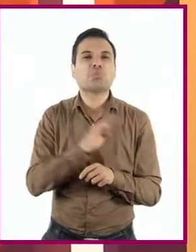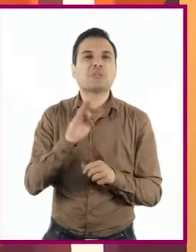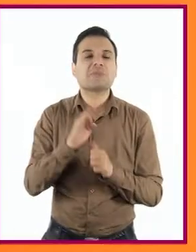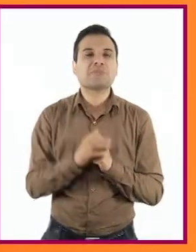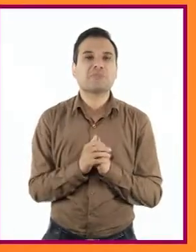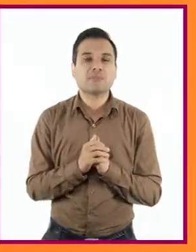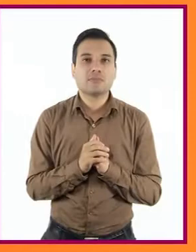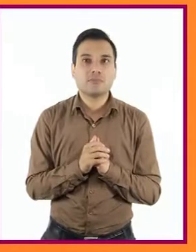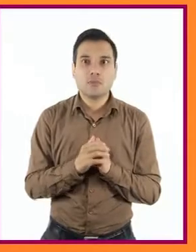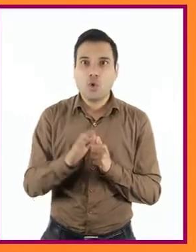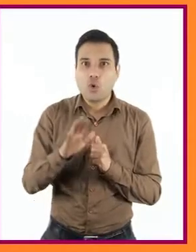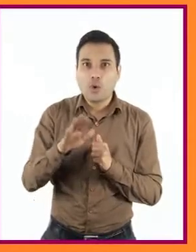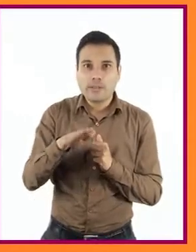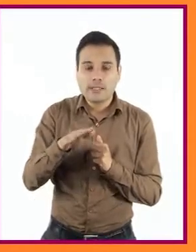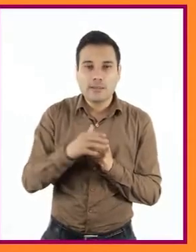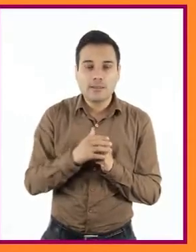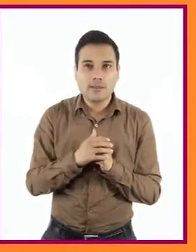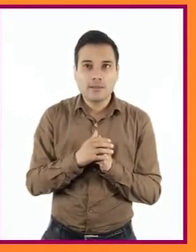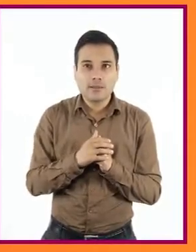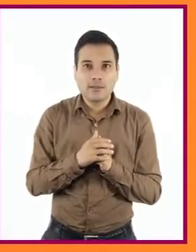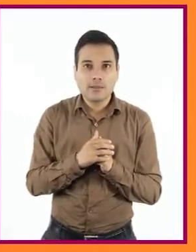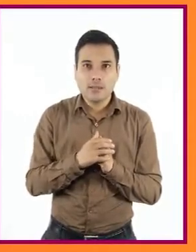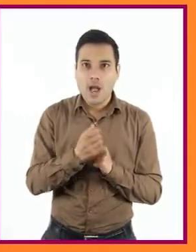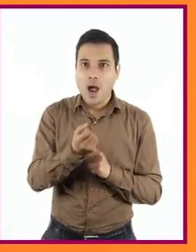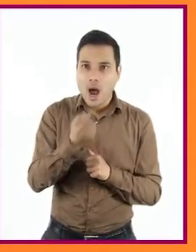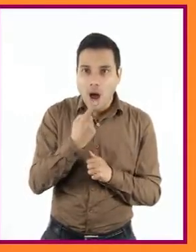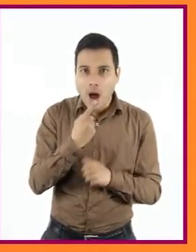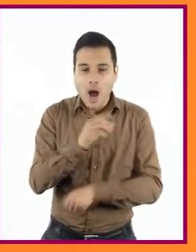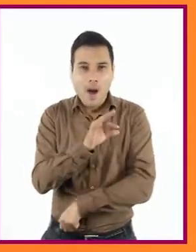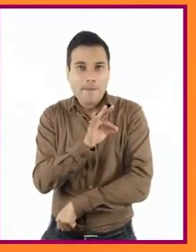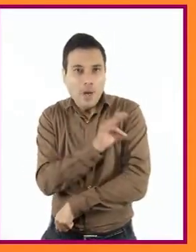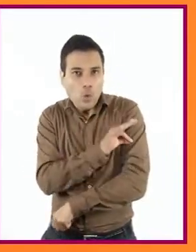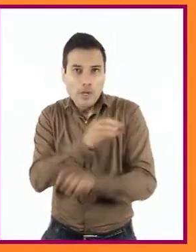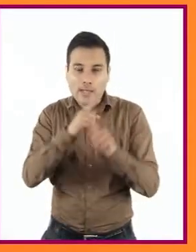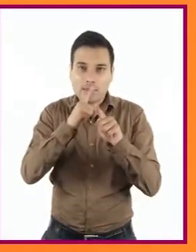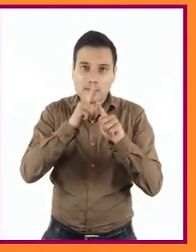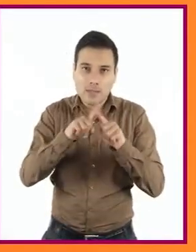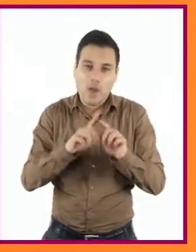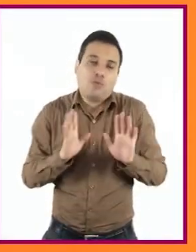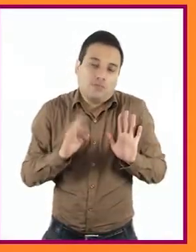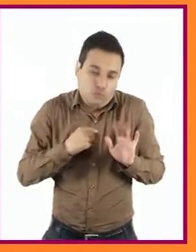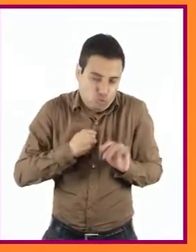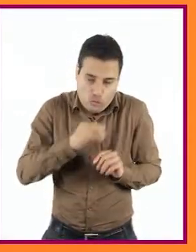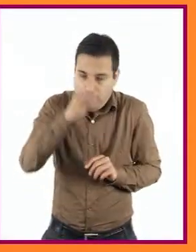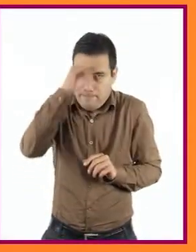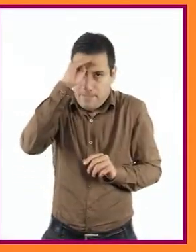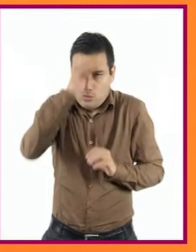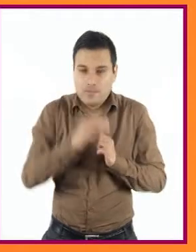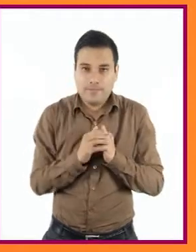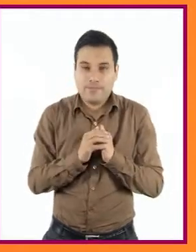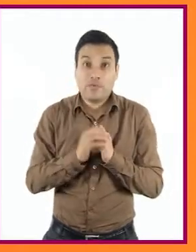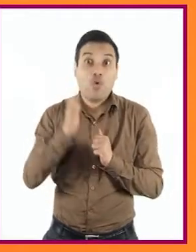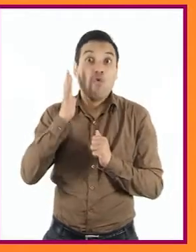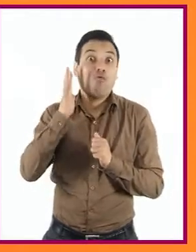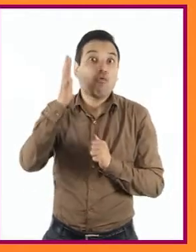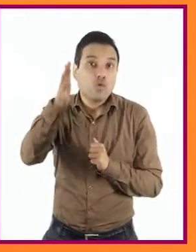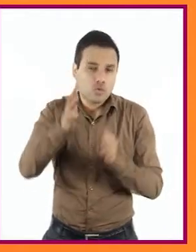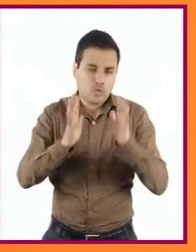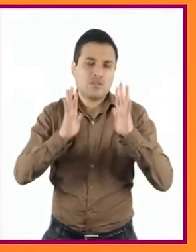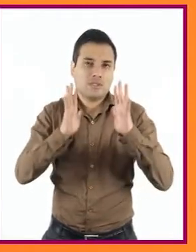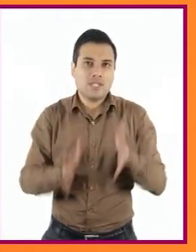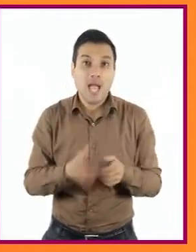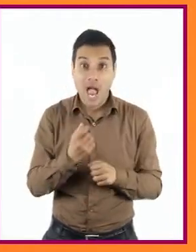Oye, y hablando de estos medicamentos, es probable que, me imagino yo, que va a haber algunas pastillas para que